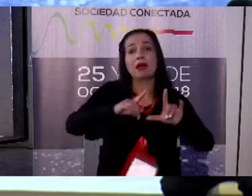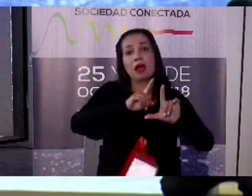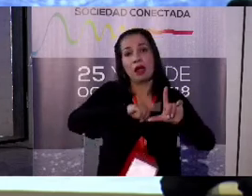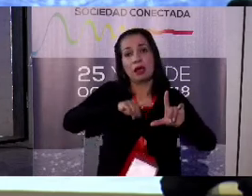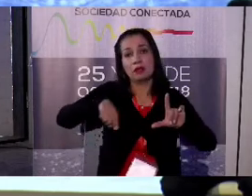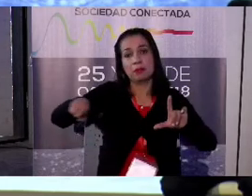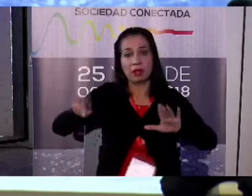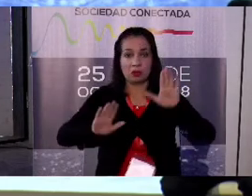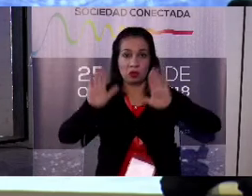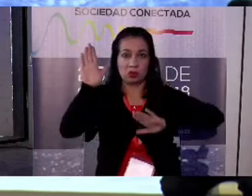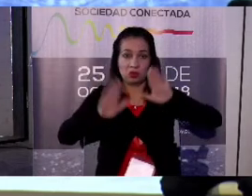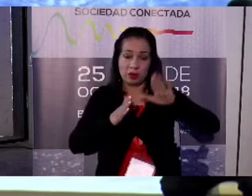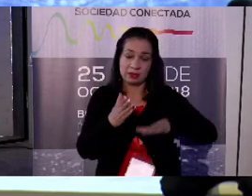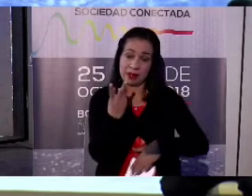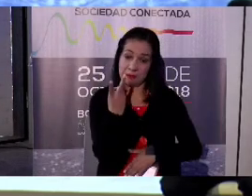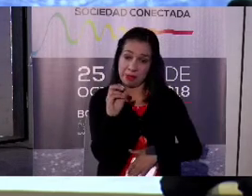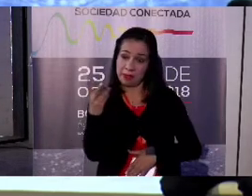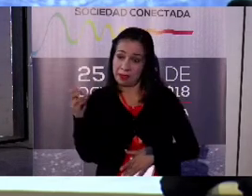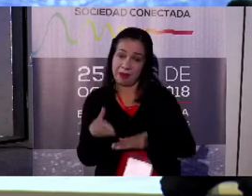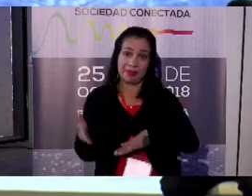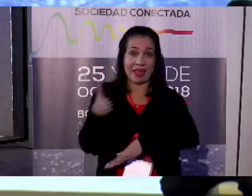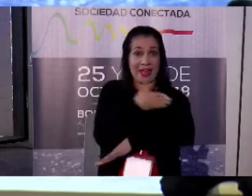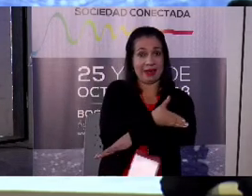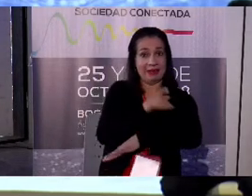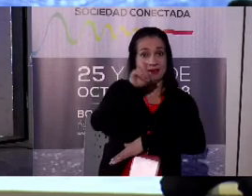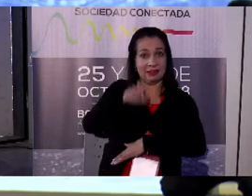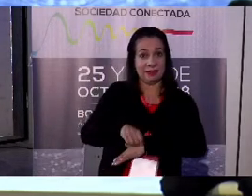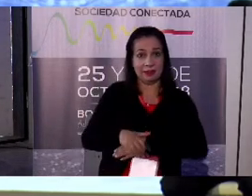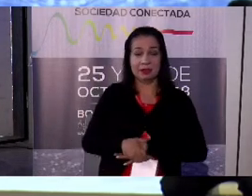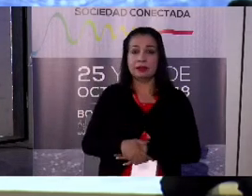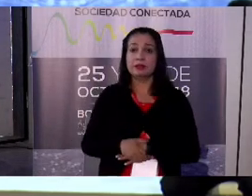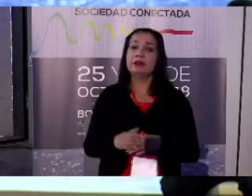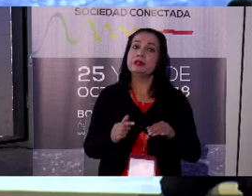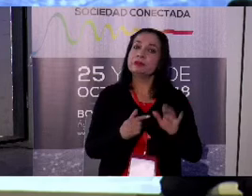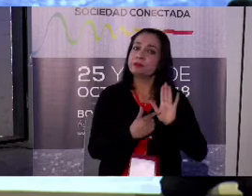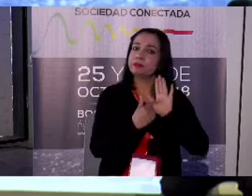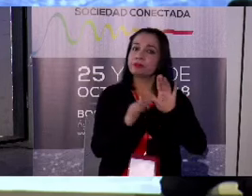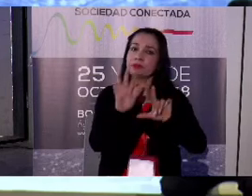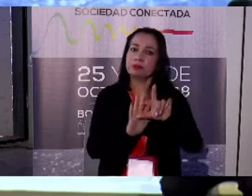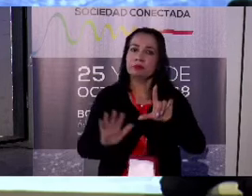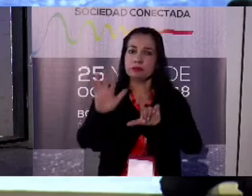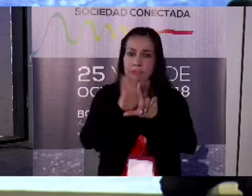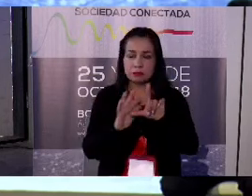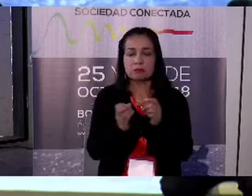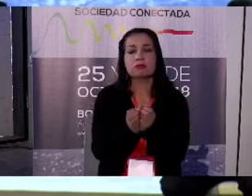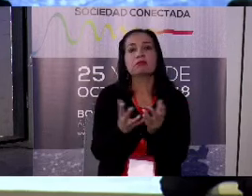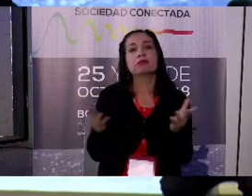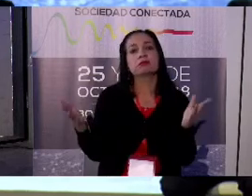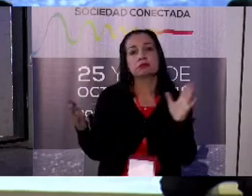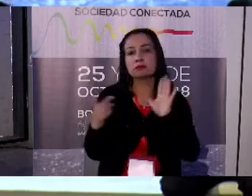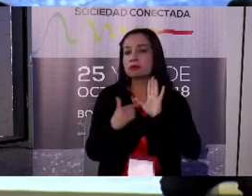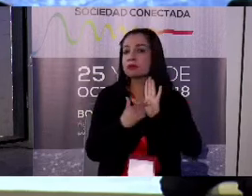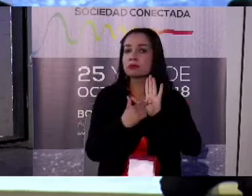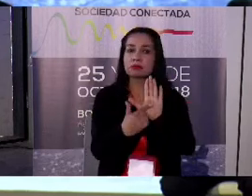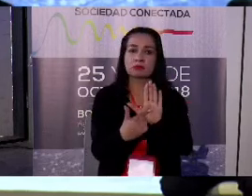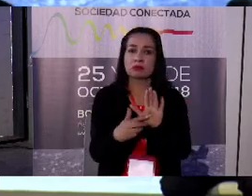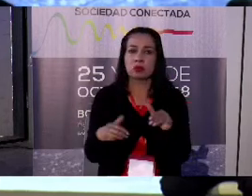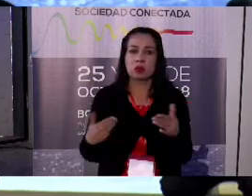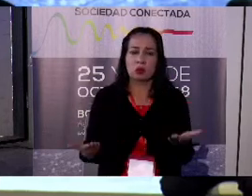del 2020 esta gráfica ustedes visto de varias maneras dice